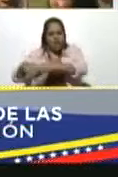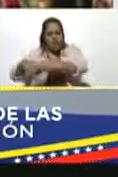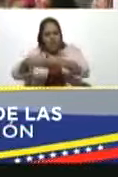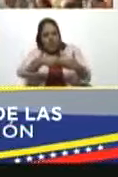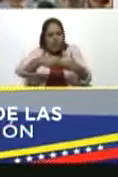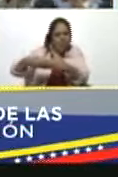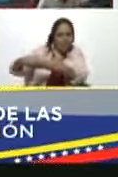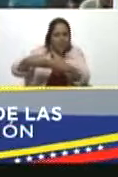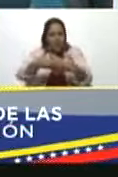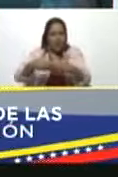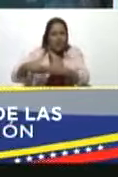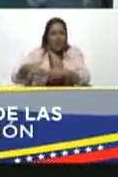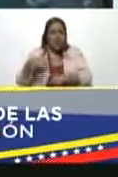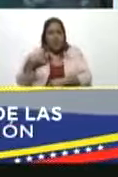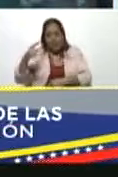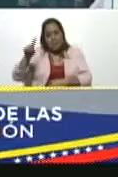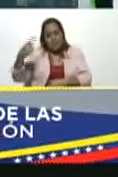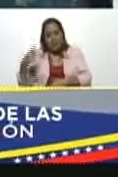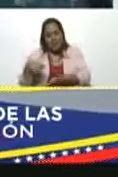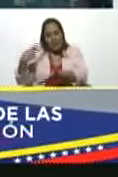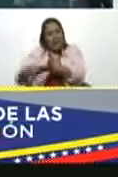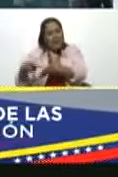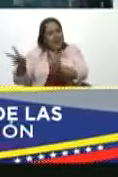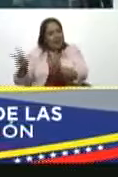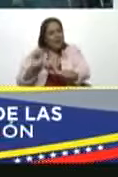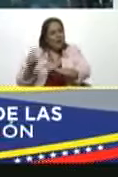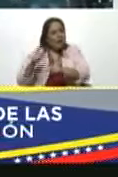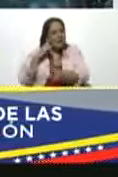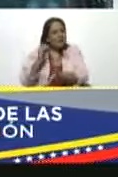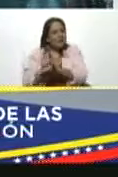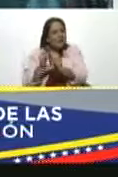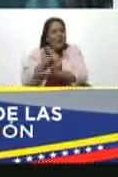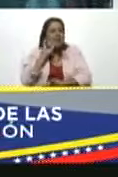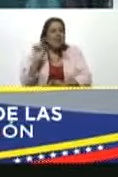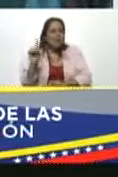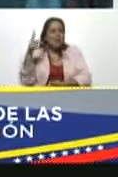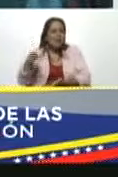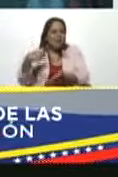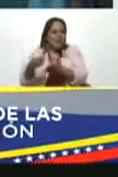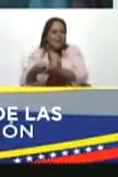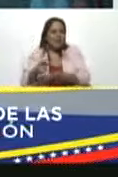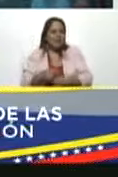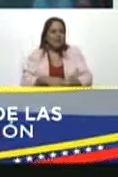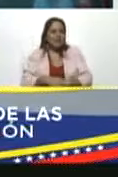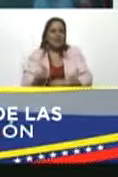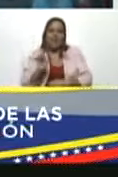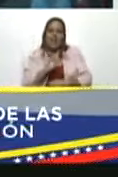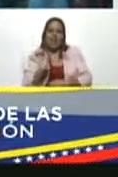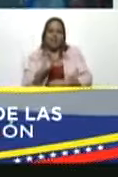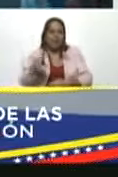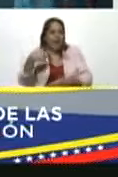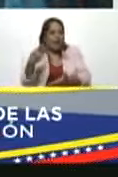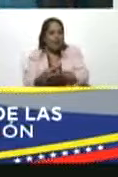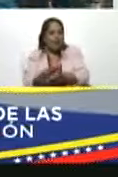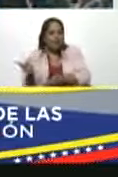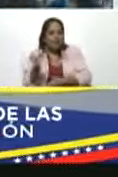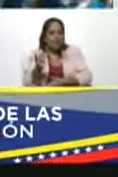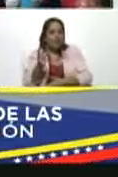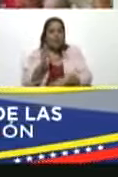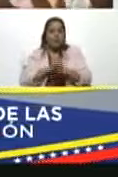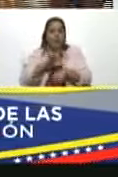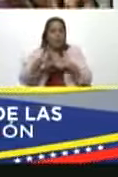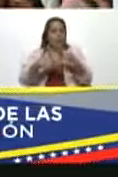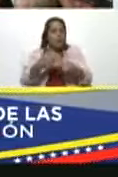jalaba para acá. Y el primero que se caiga, pues, le dije yo. Vamos a ver quién se cae primero. No nos caímos ninguno de los dos, porque jamás